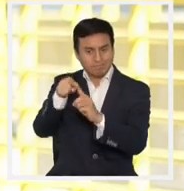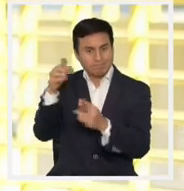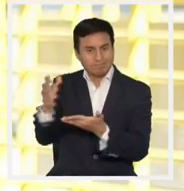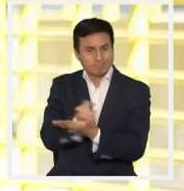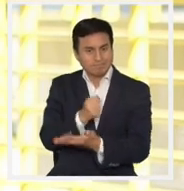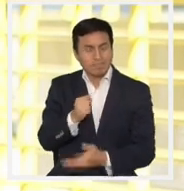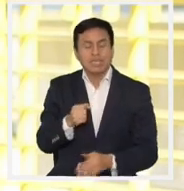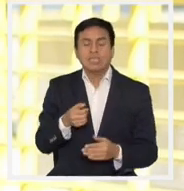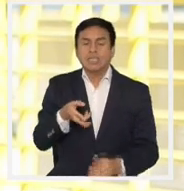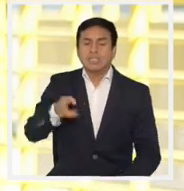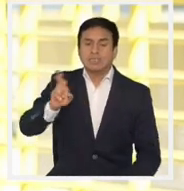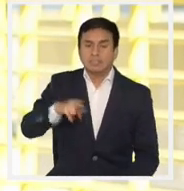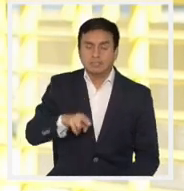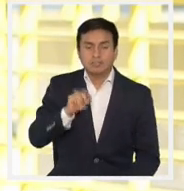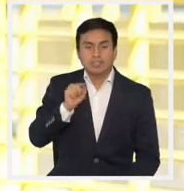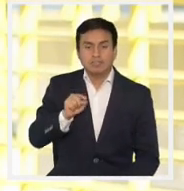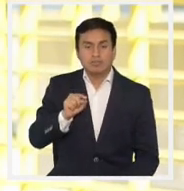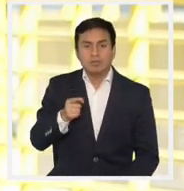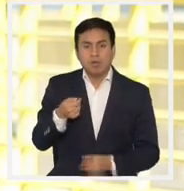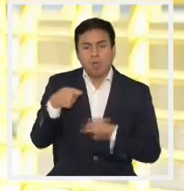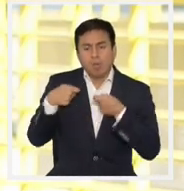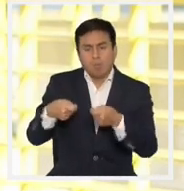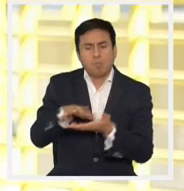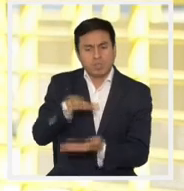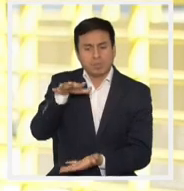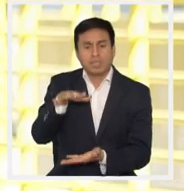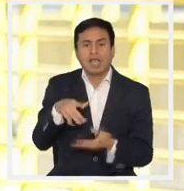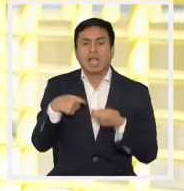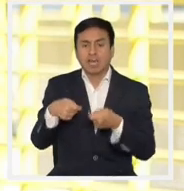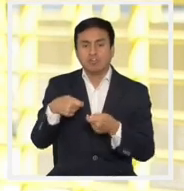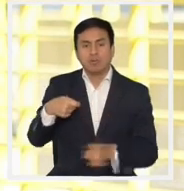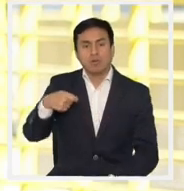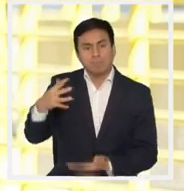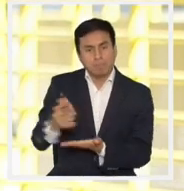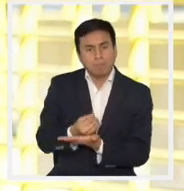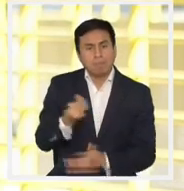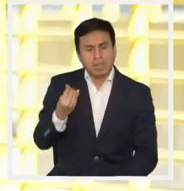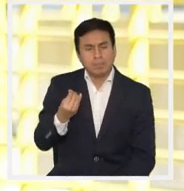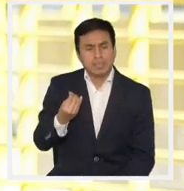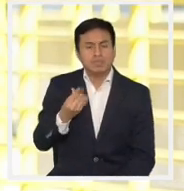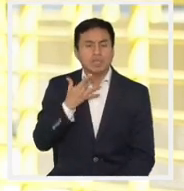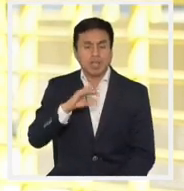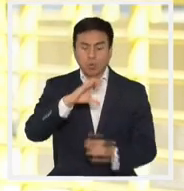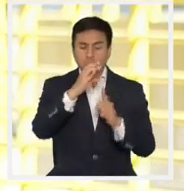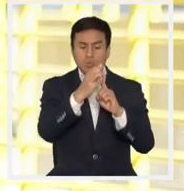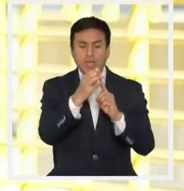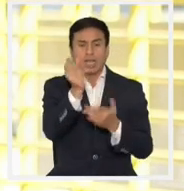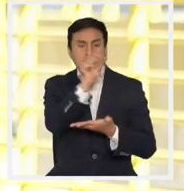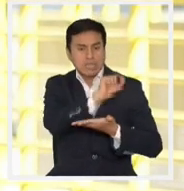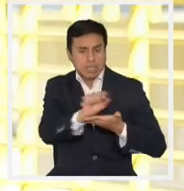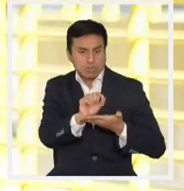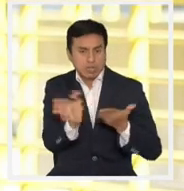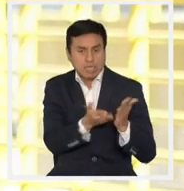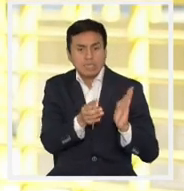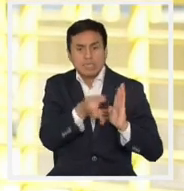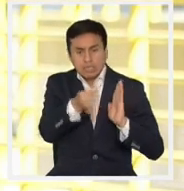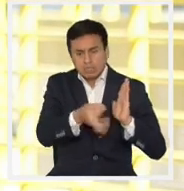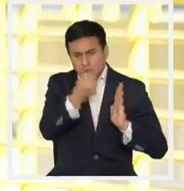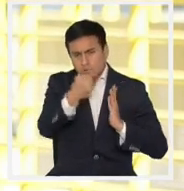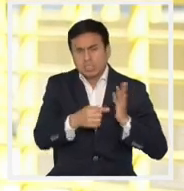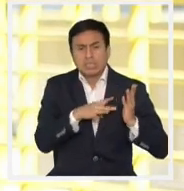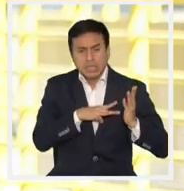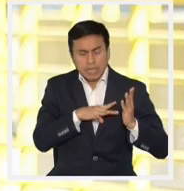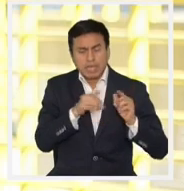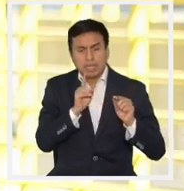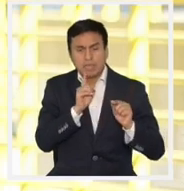E insisto, estos son, es mucha plata, pero son gastos que valen la pena. La cultura, la literatura chilena es algo que